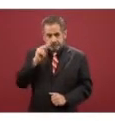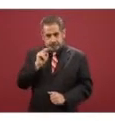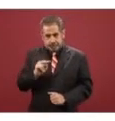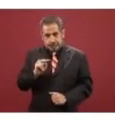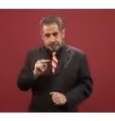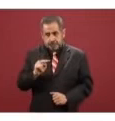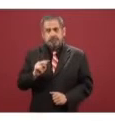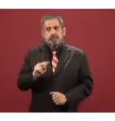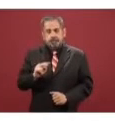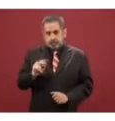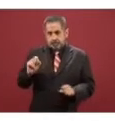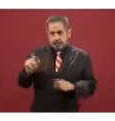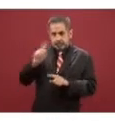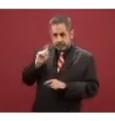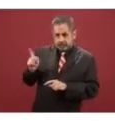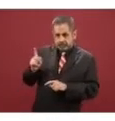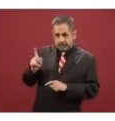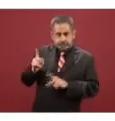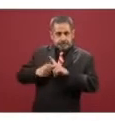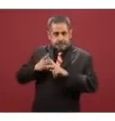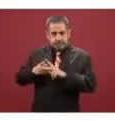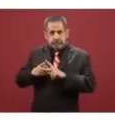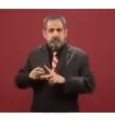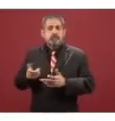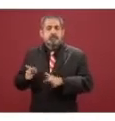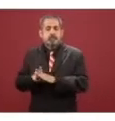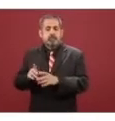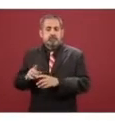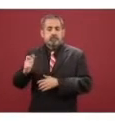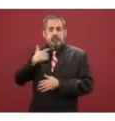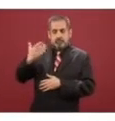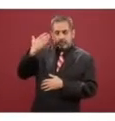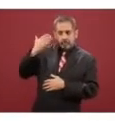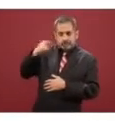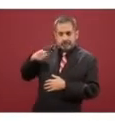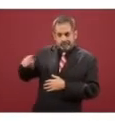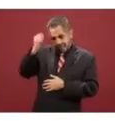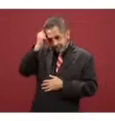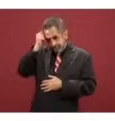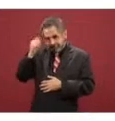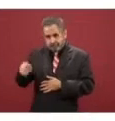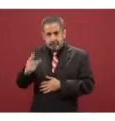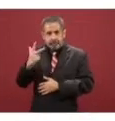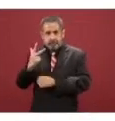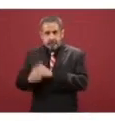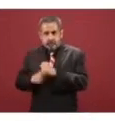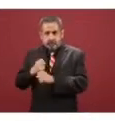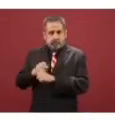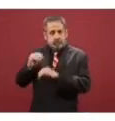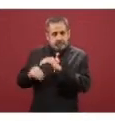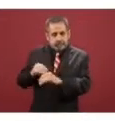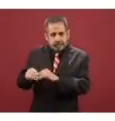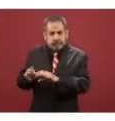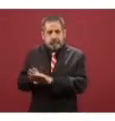ustedes la gráfica estimada de construcción del proyecto anterior, casi de 8 años. ¿Y en qué nos referimos?